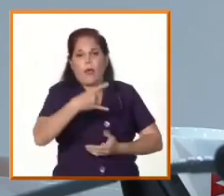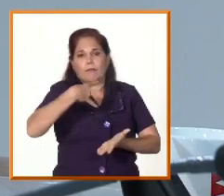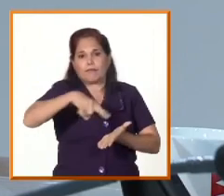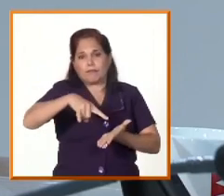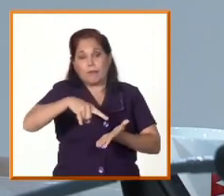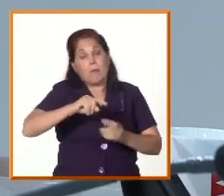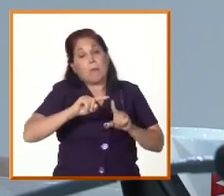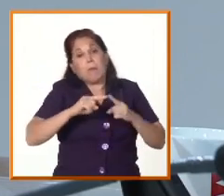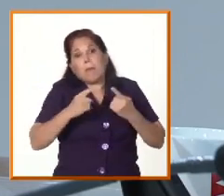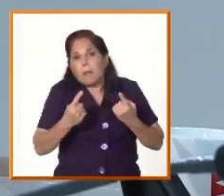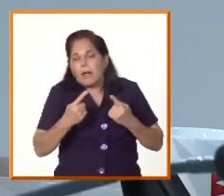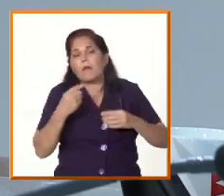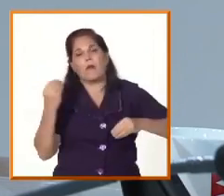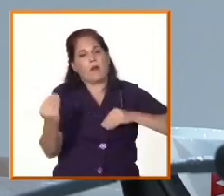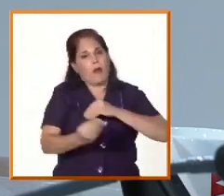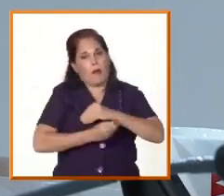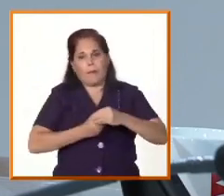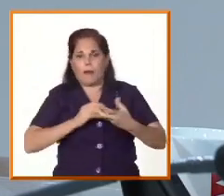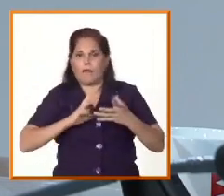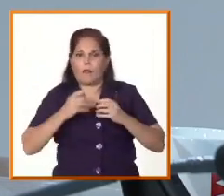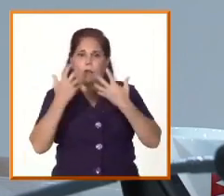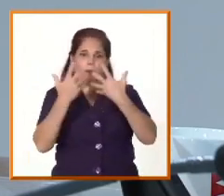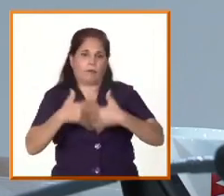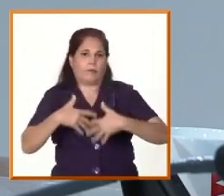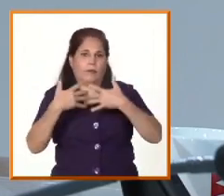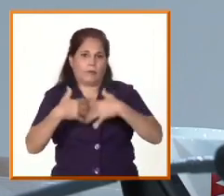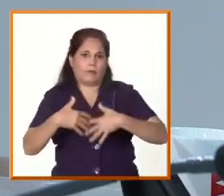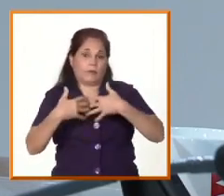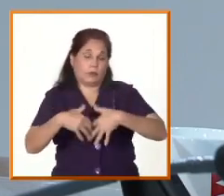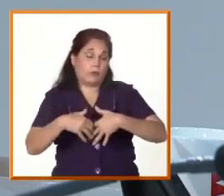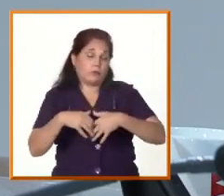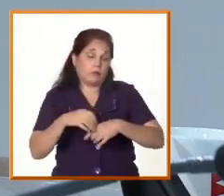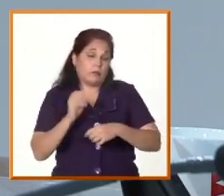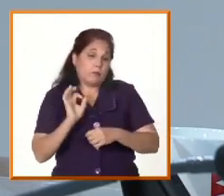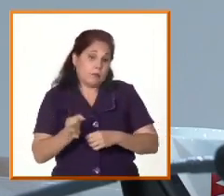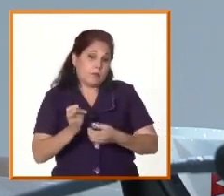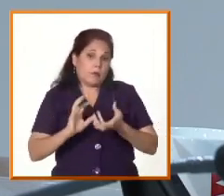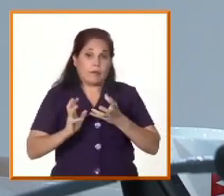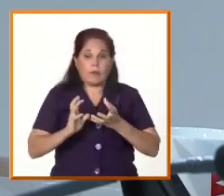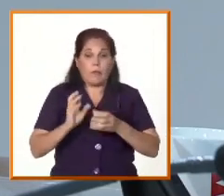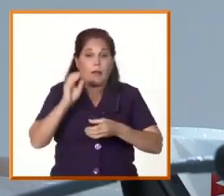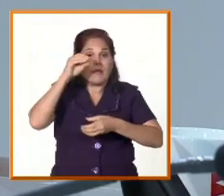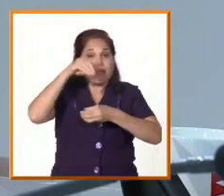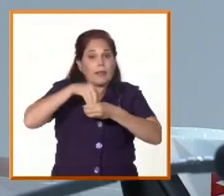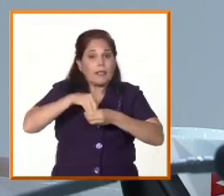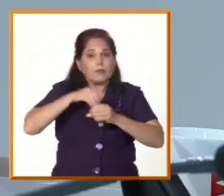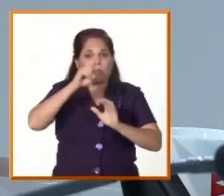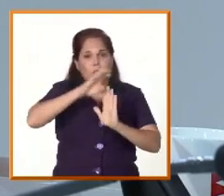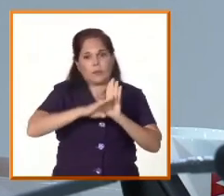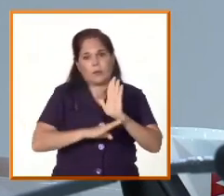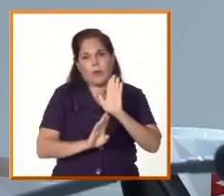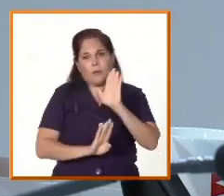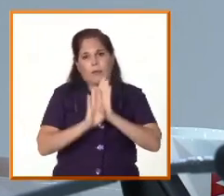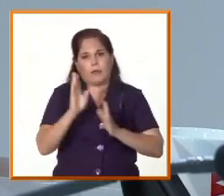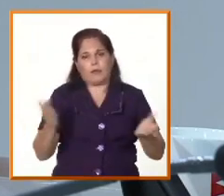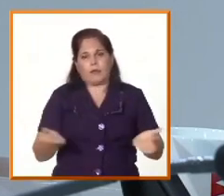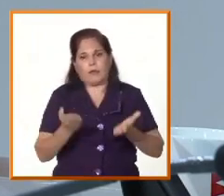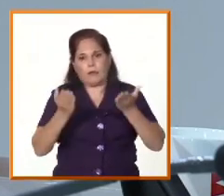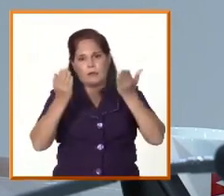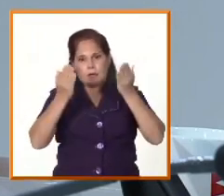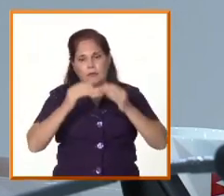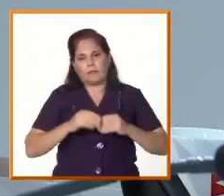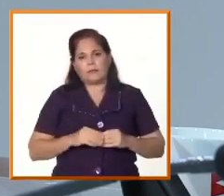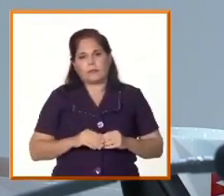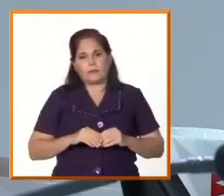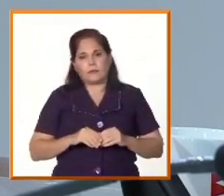hubo que transformar esta estrategia productiva en nuestras industrias Y por supuesto dentro del propio programa de desarrollo que